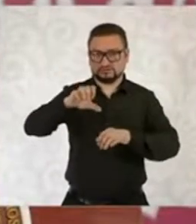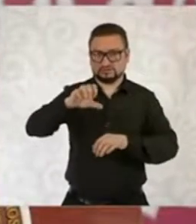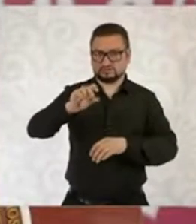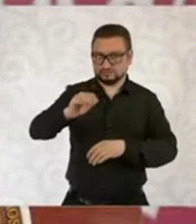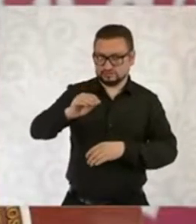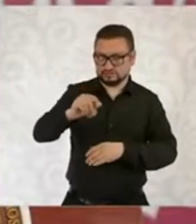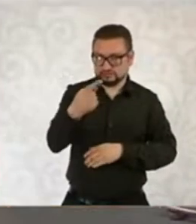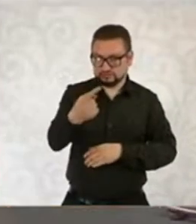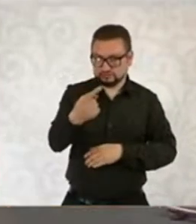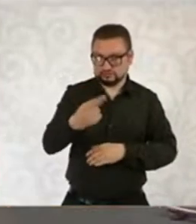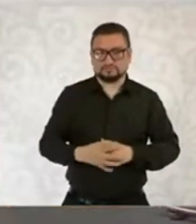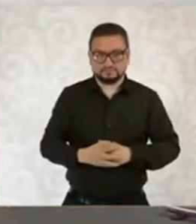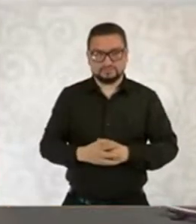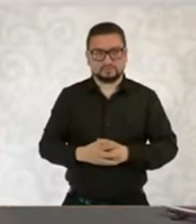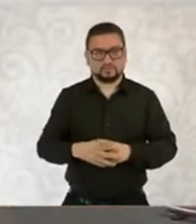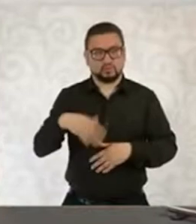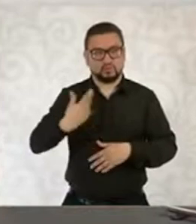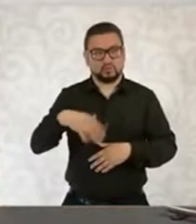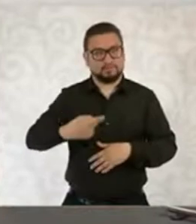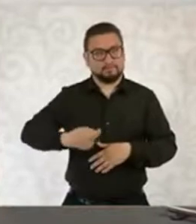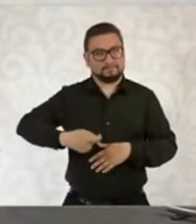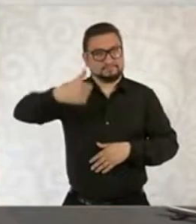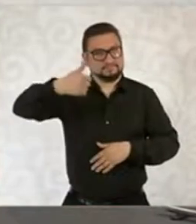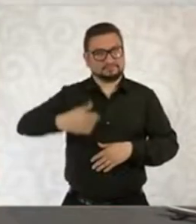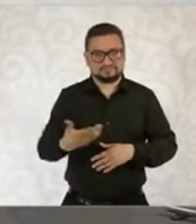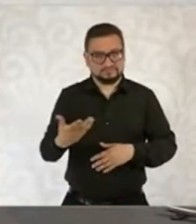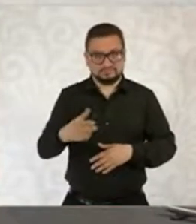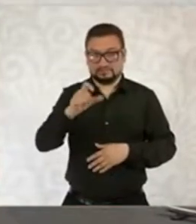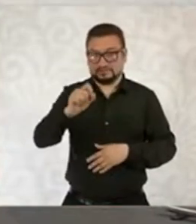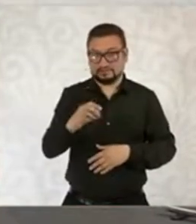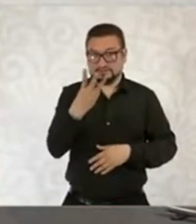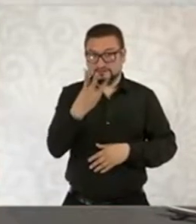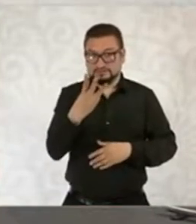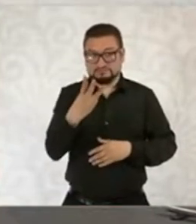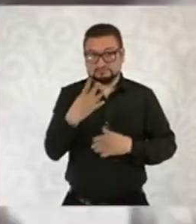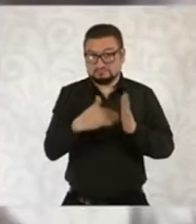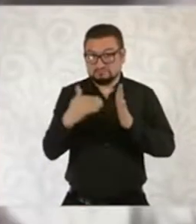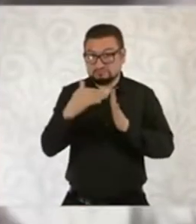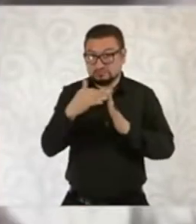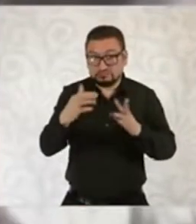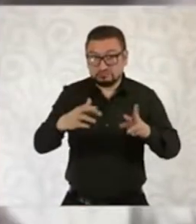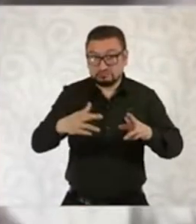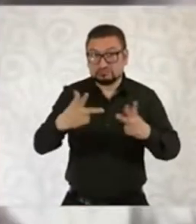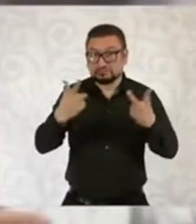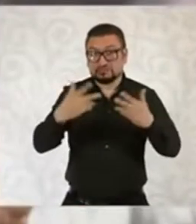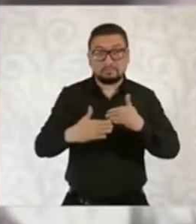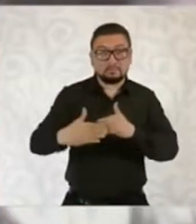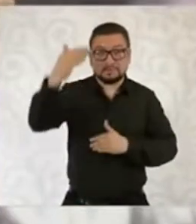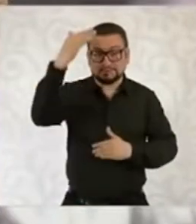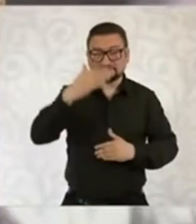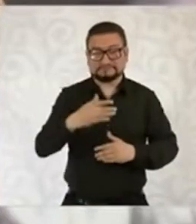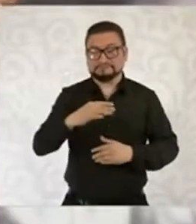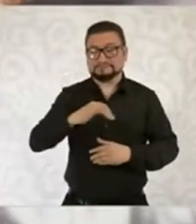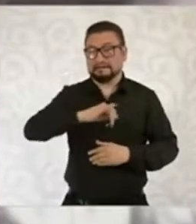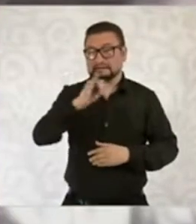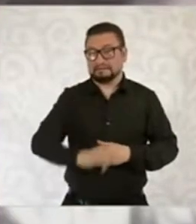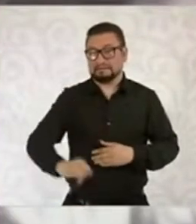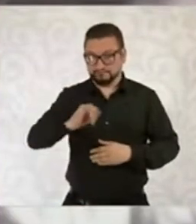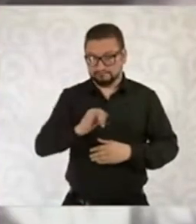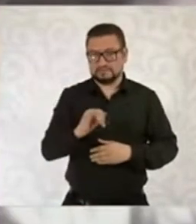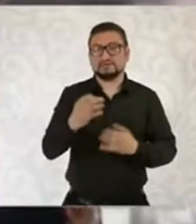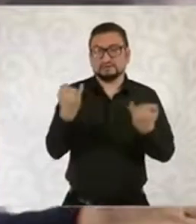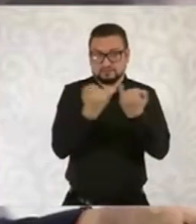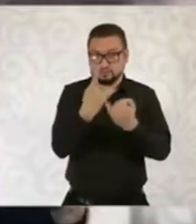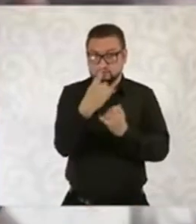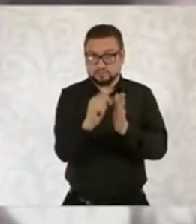23.591.691. Nunca se había roto esa barrera de los 23 millones. Además, en el cambio